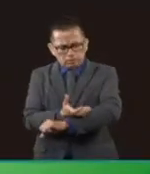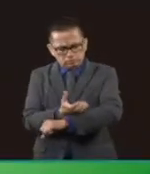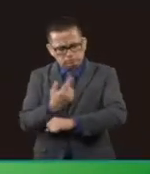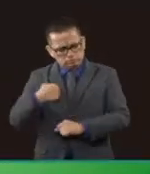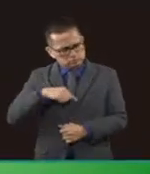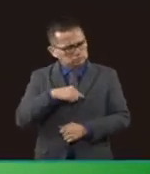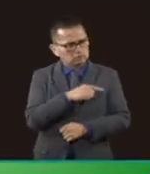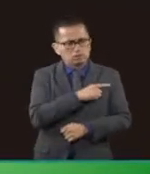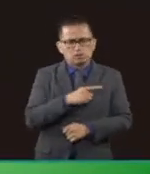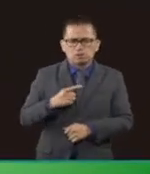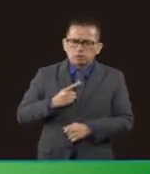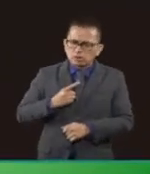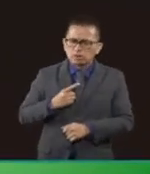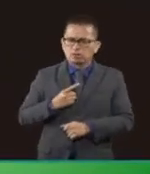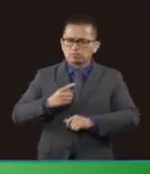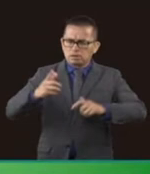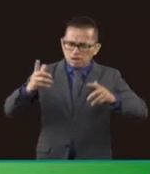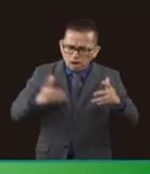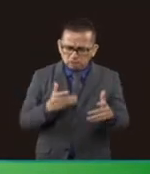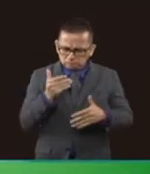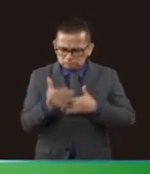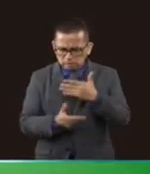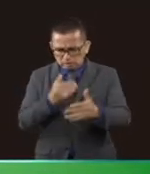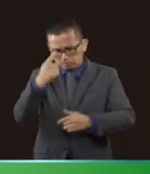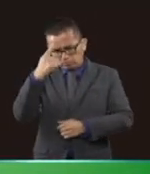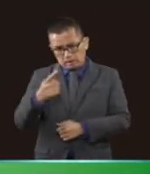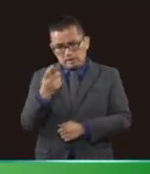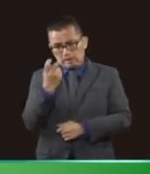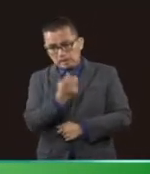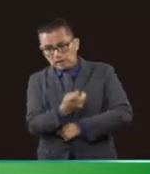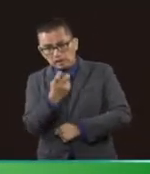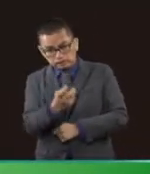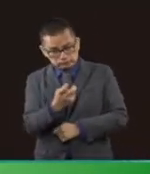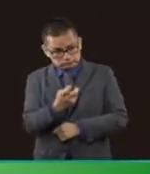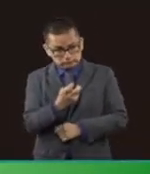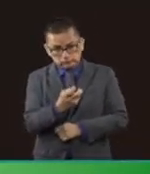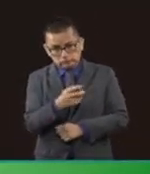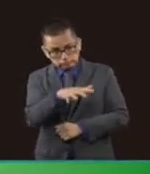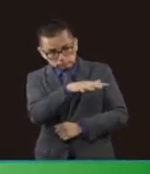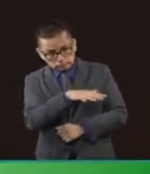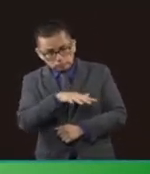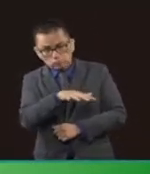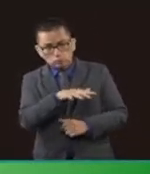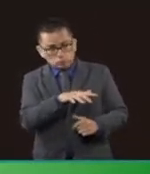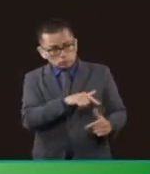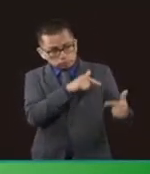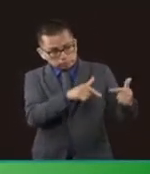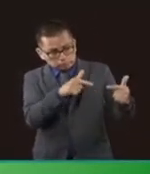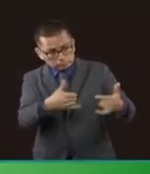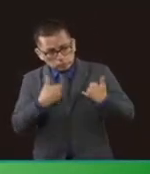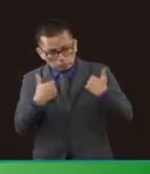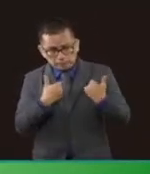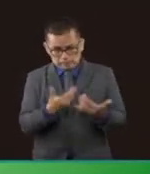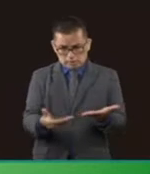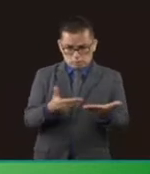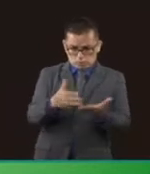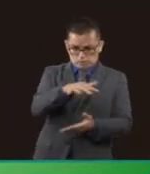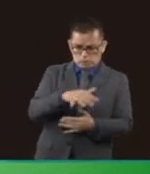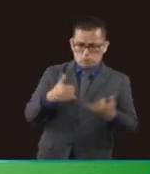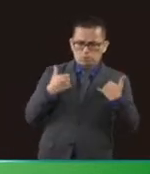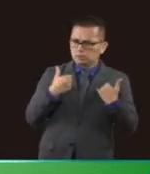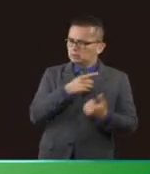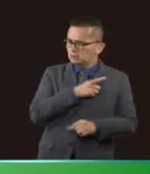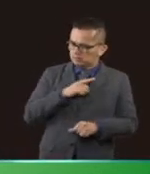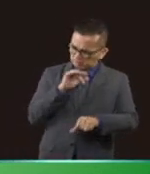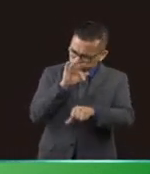actuemos para hacer justicia a la lucha de esa generación pero también a la generación de hoy